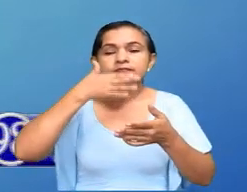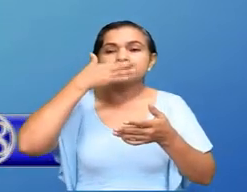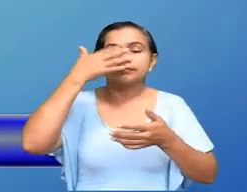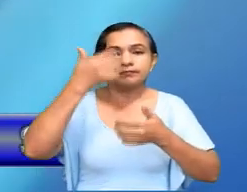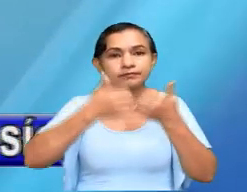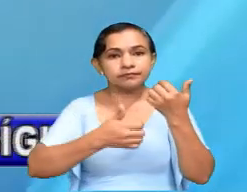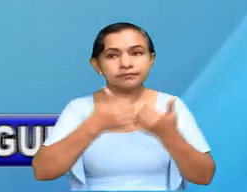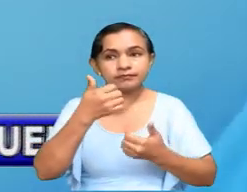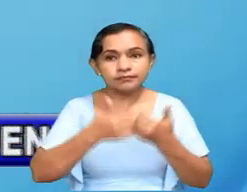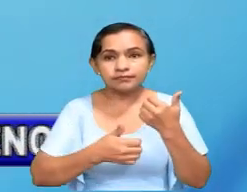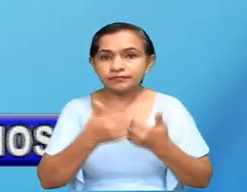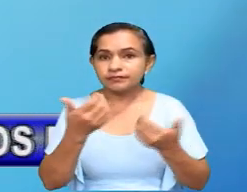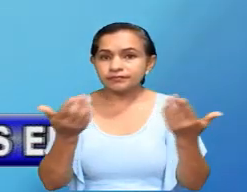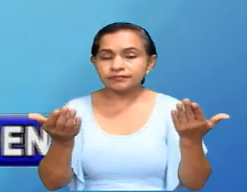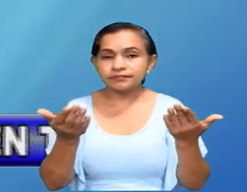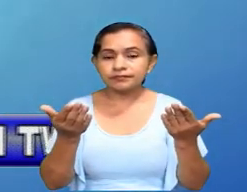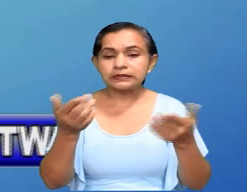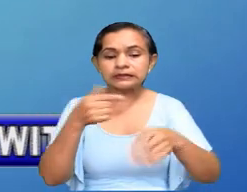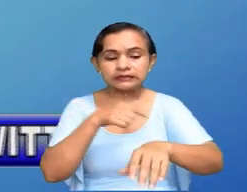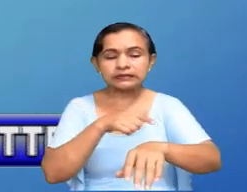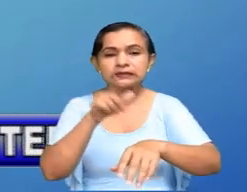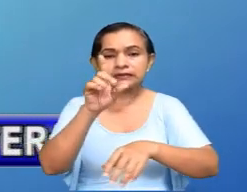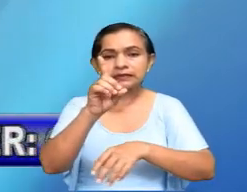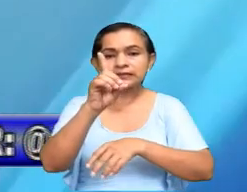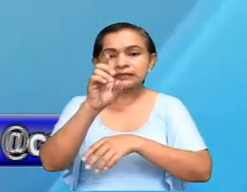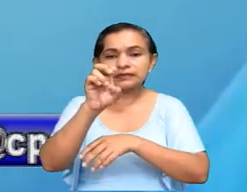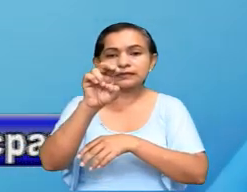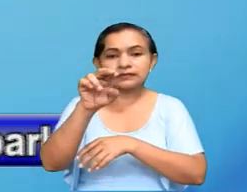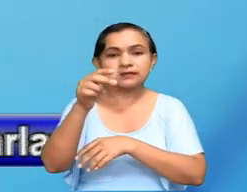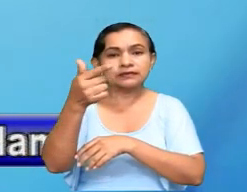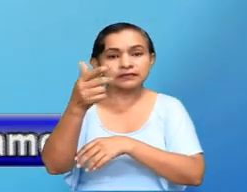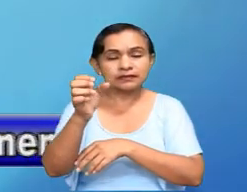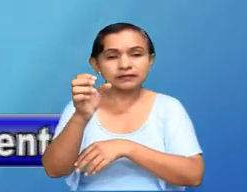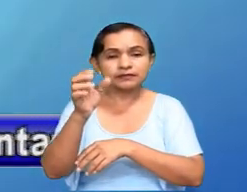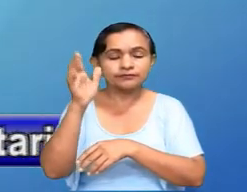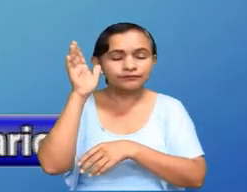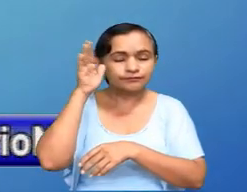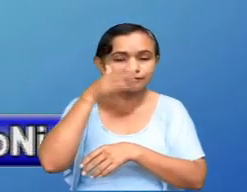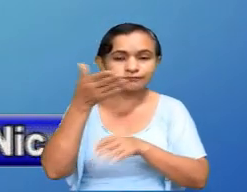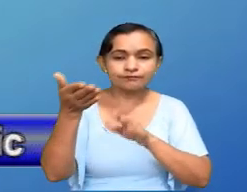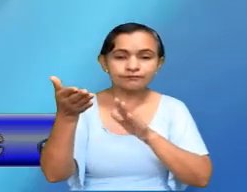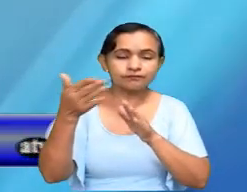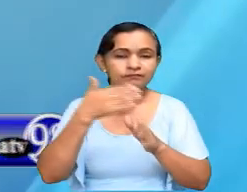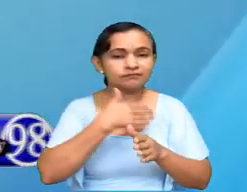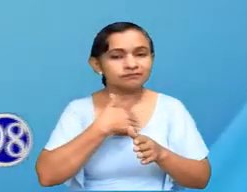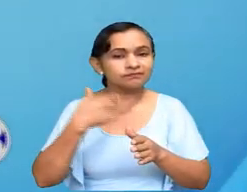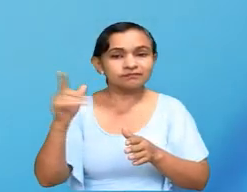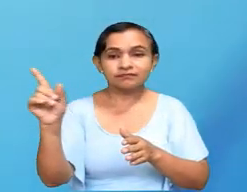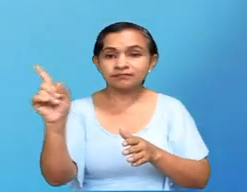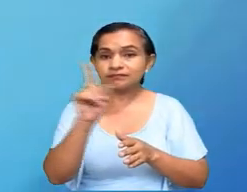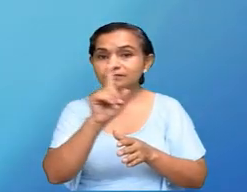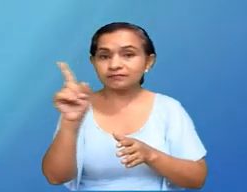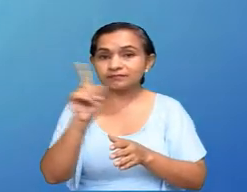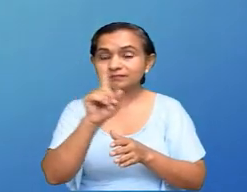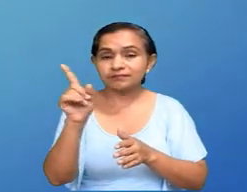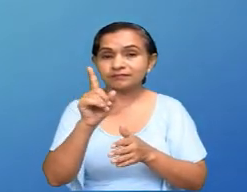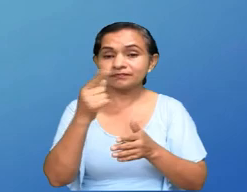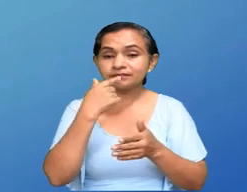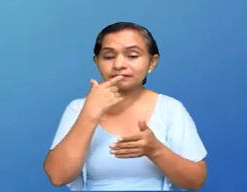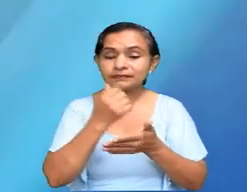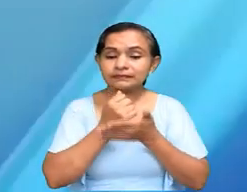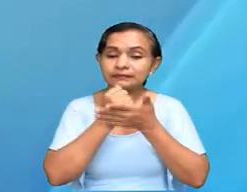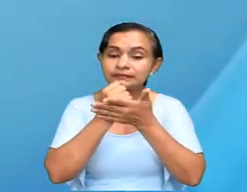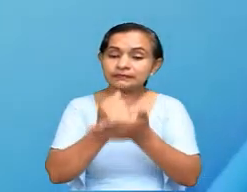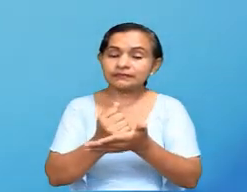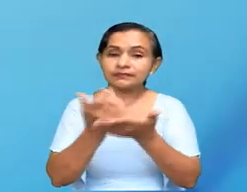respiratoria. El examen dio positivo para dengue y desgraciadamente no mejoró. Así que nuestra